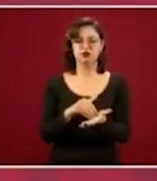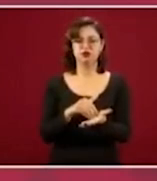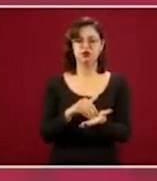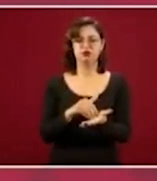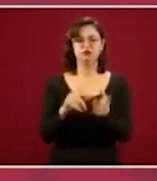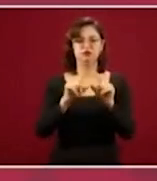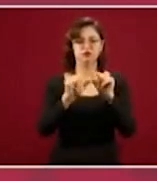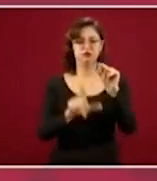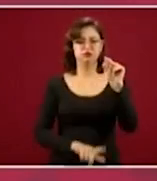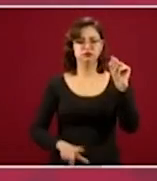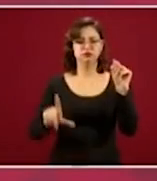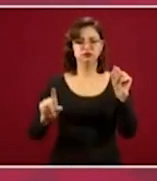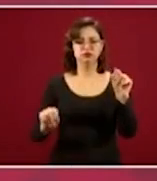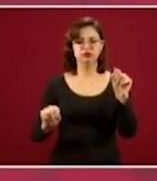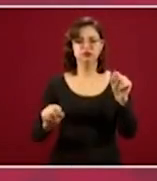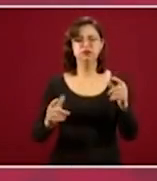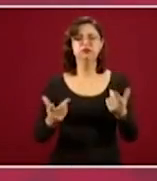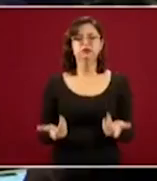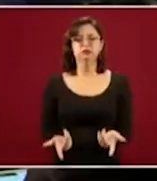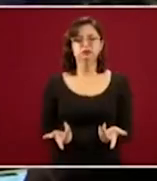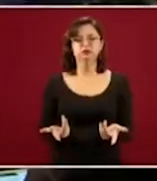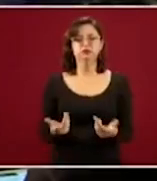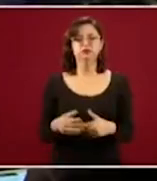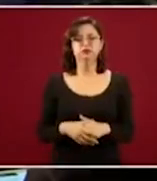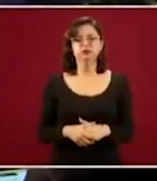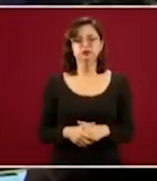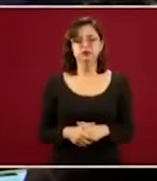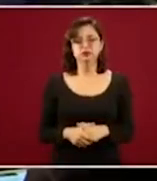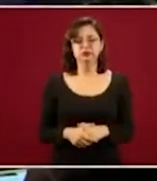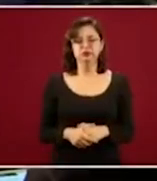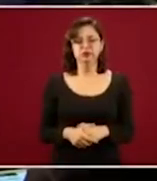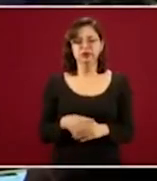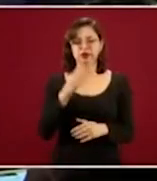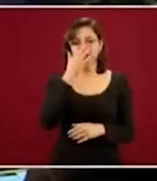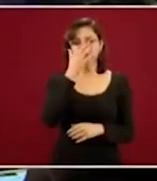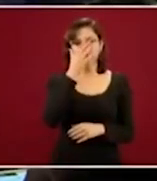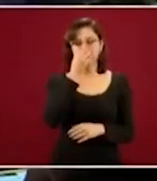en el país, y que son